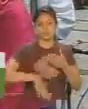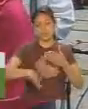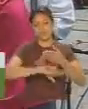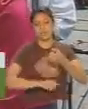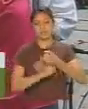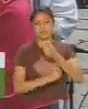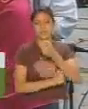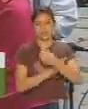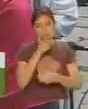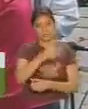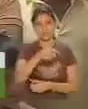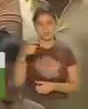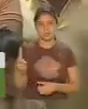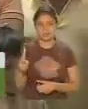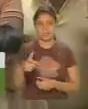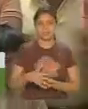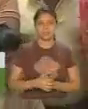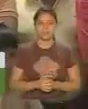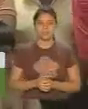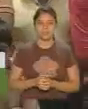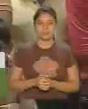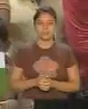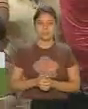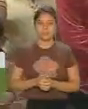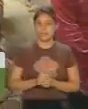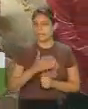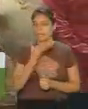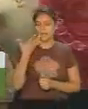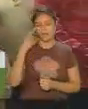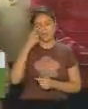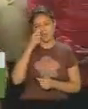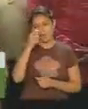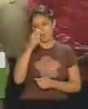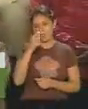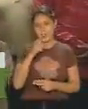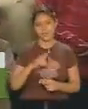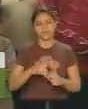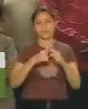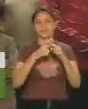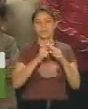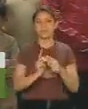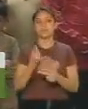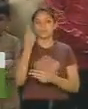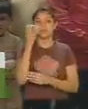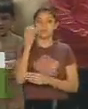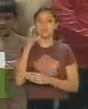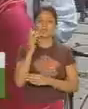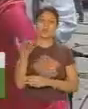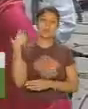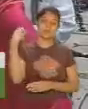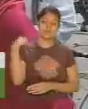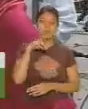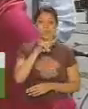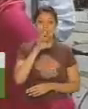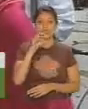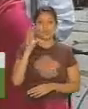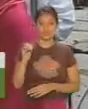bases del pueblo. ¿Qué mejor homenaje para ese primer Congreso que 200